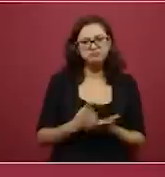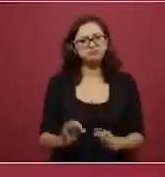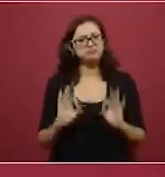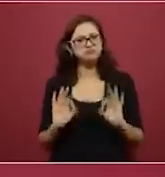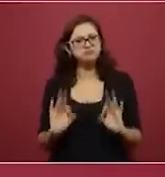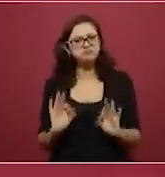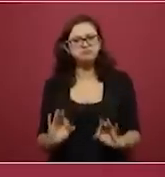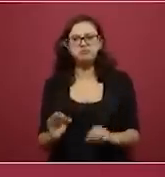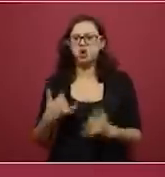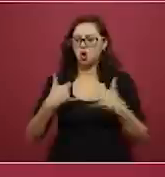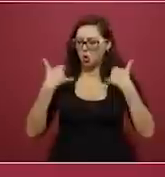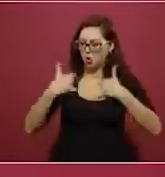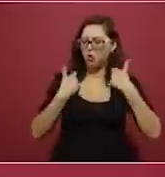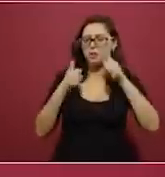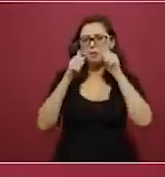los jóvenes